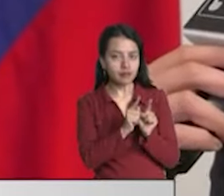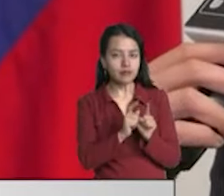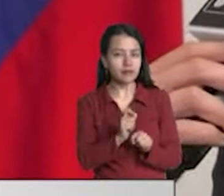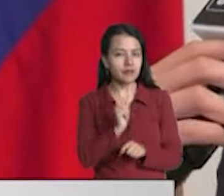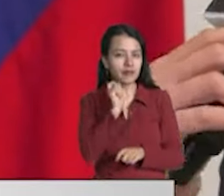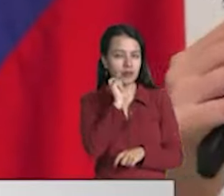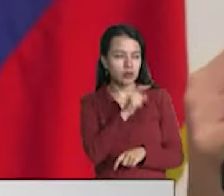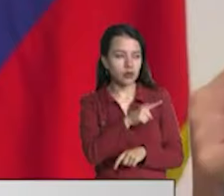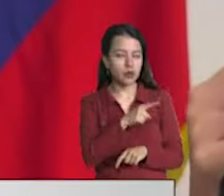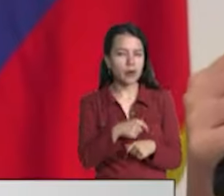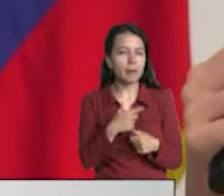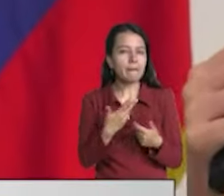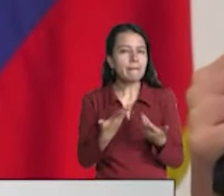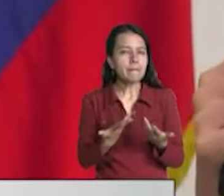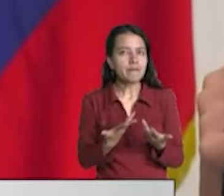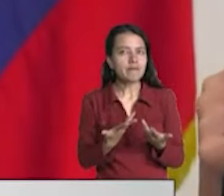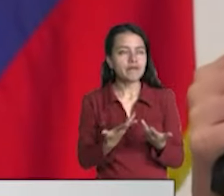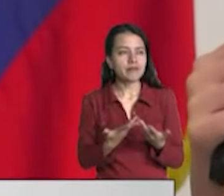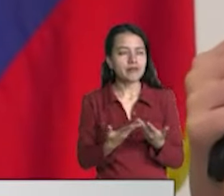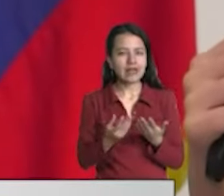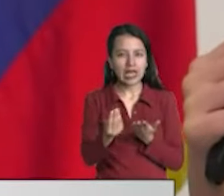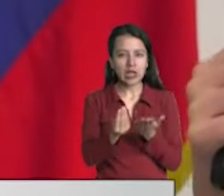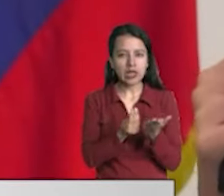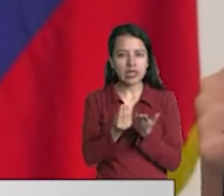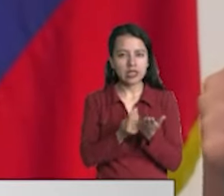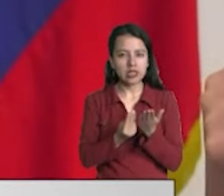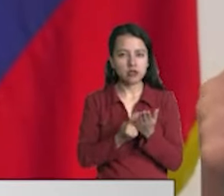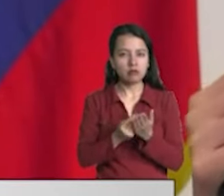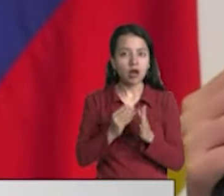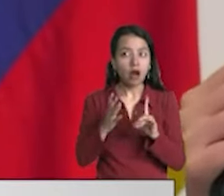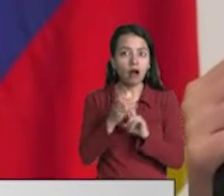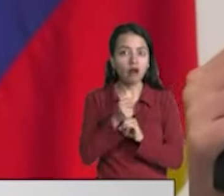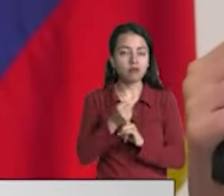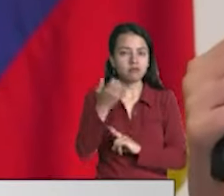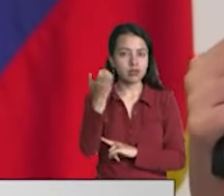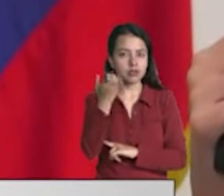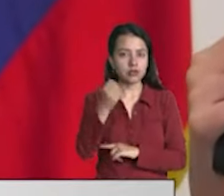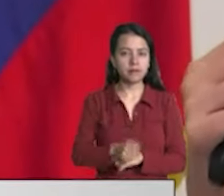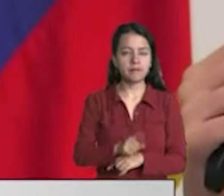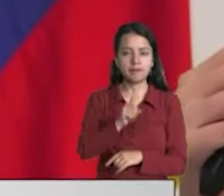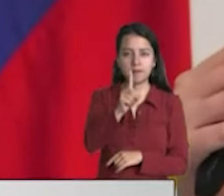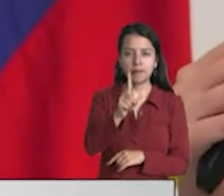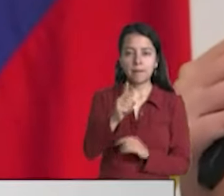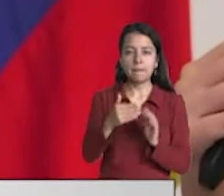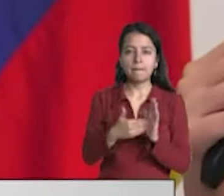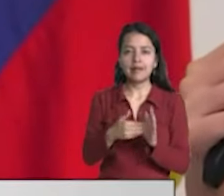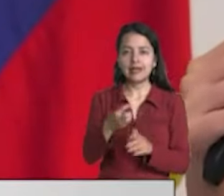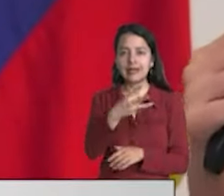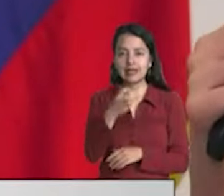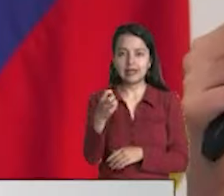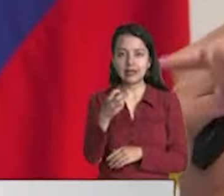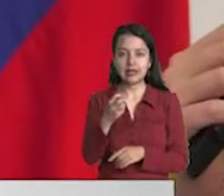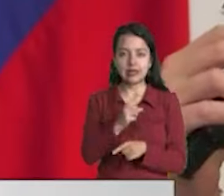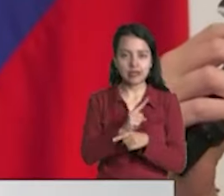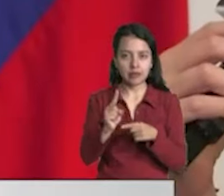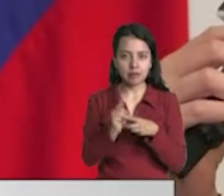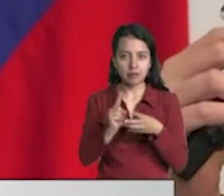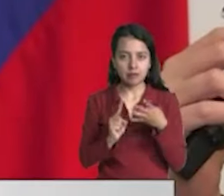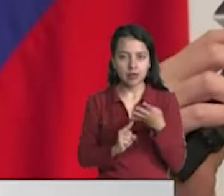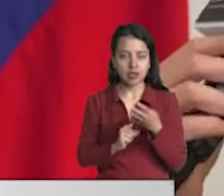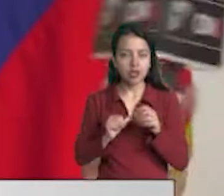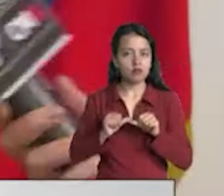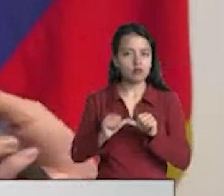Hablemos entonces de los requisitos para pensionarse. Son 1.300 semanas, no se cambiaron las edades, pero sí hay unos